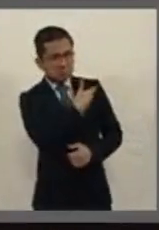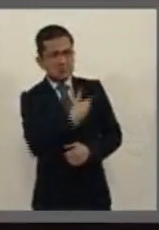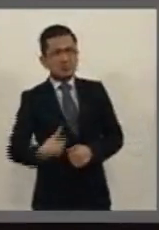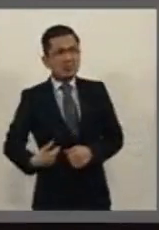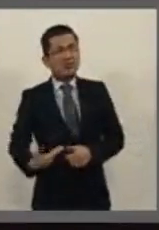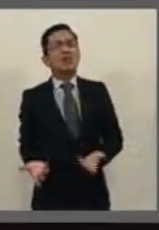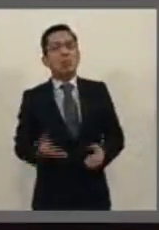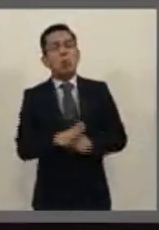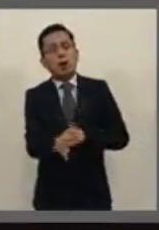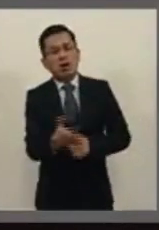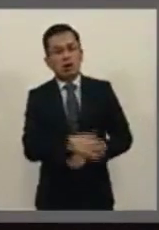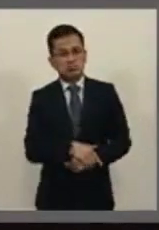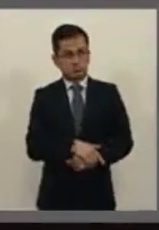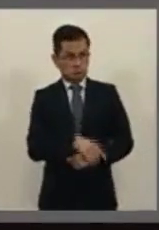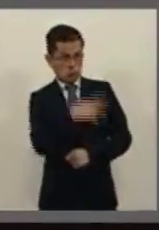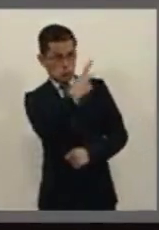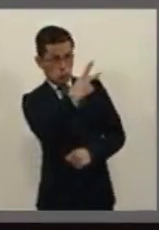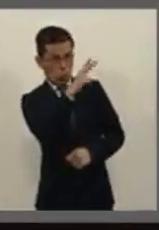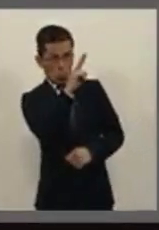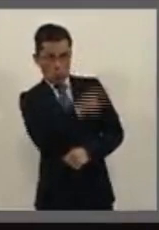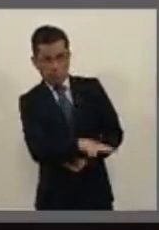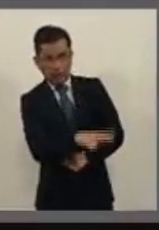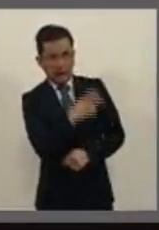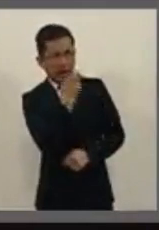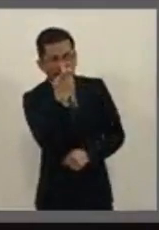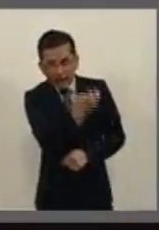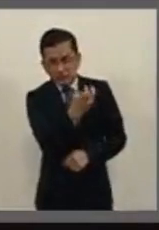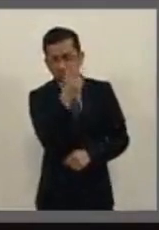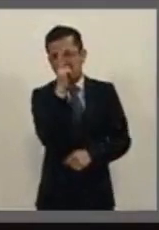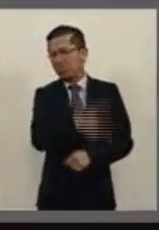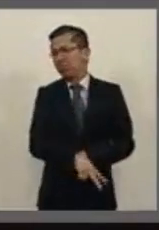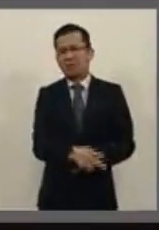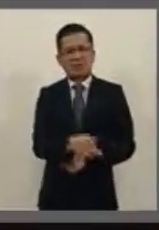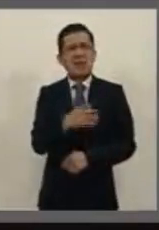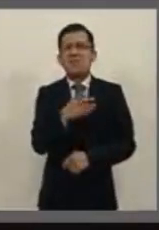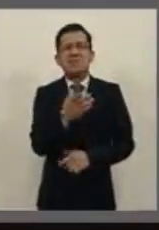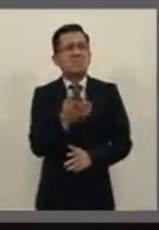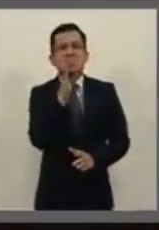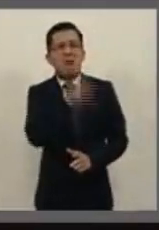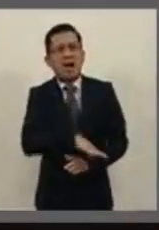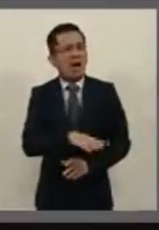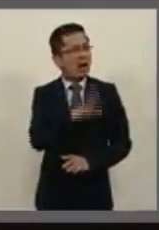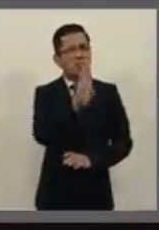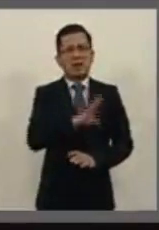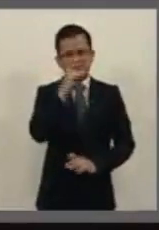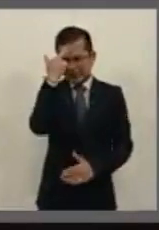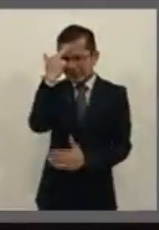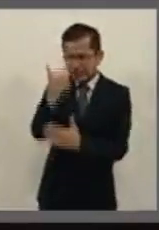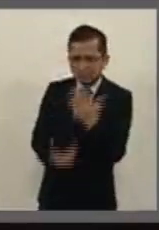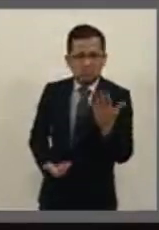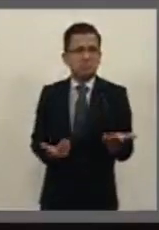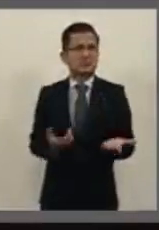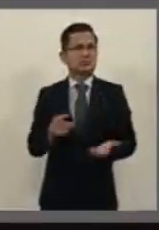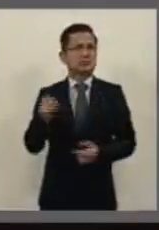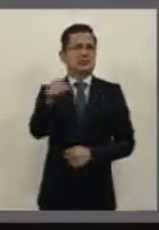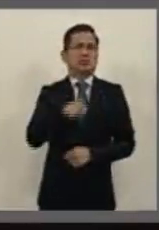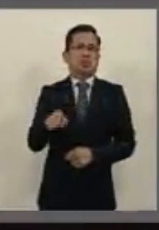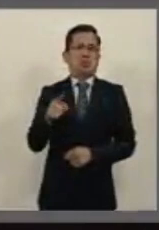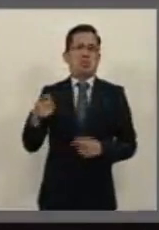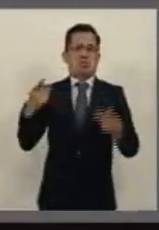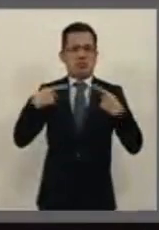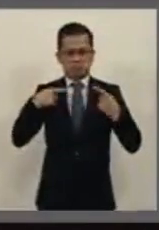presidente. Su verdad, que es absolutamente una falta de respeto al mínimo de inteligencia de nuestro